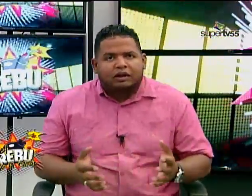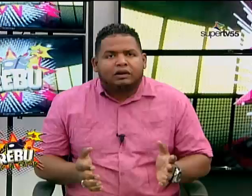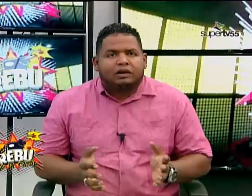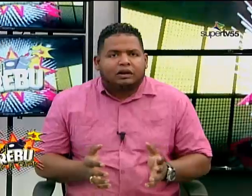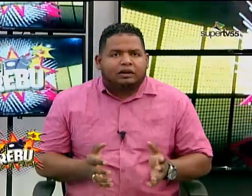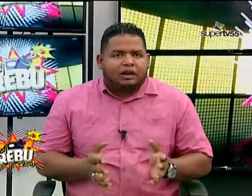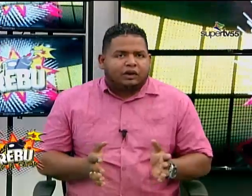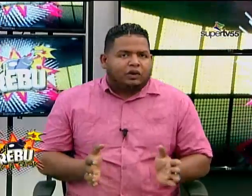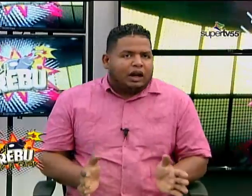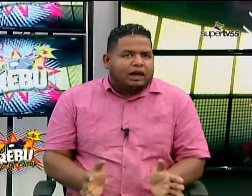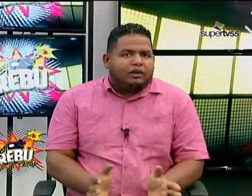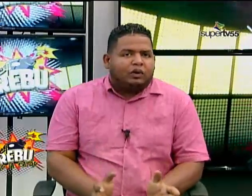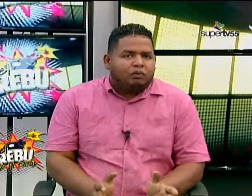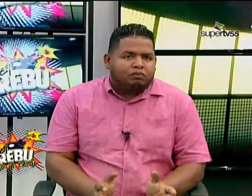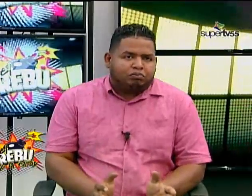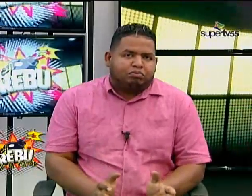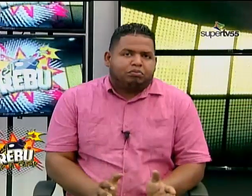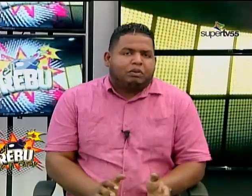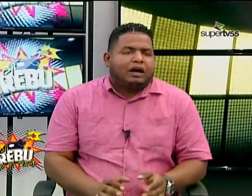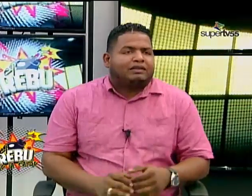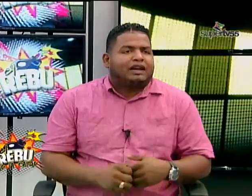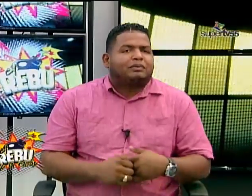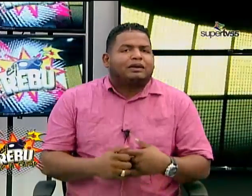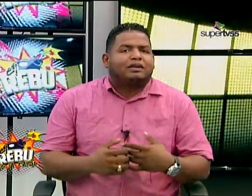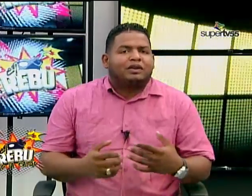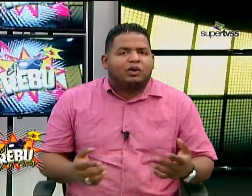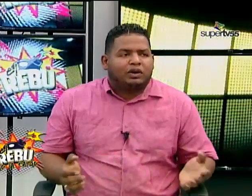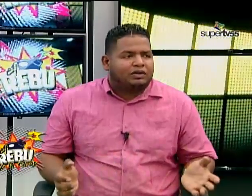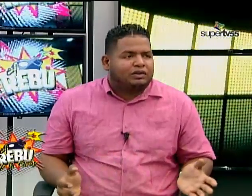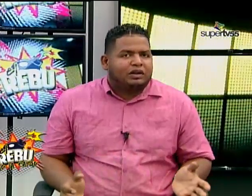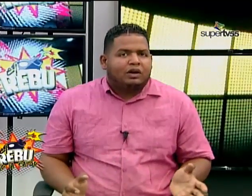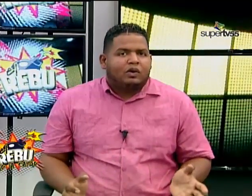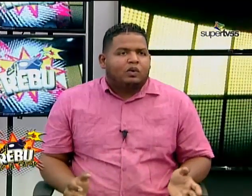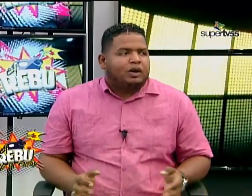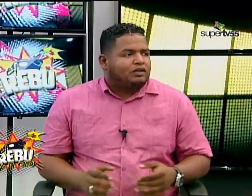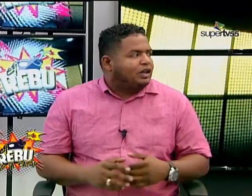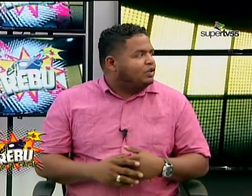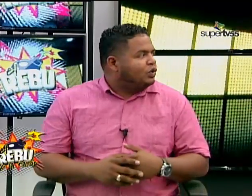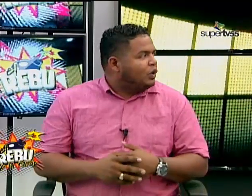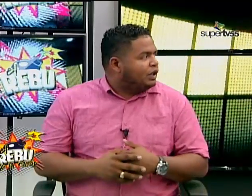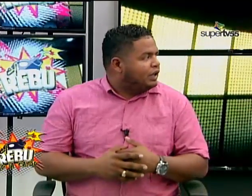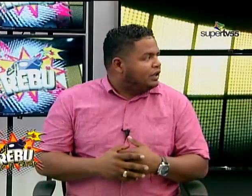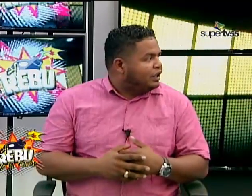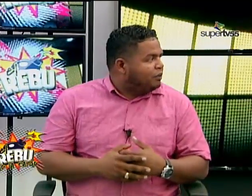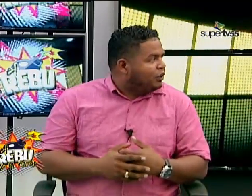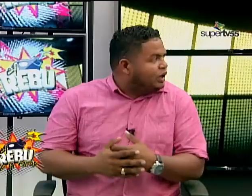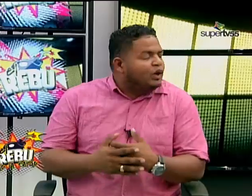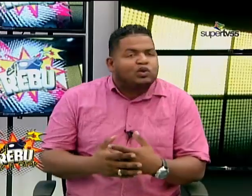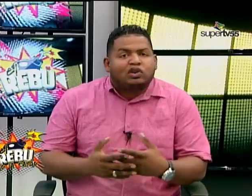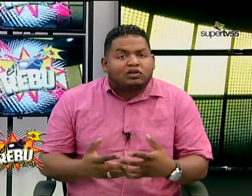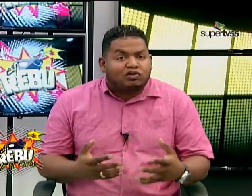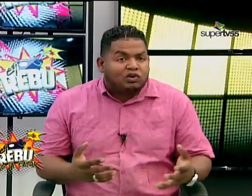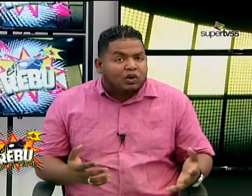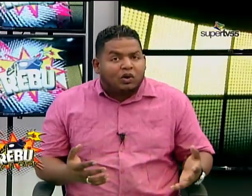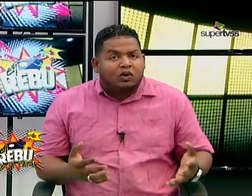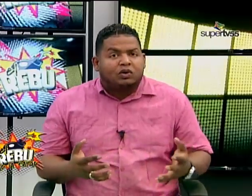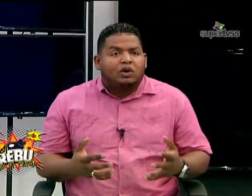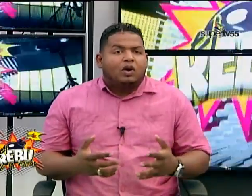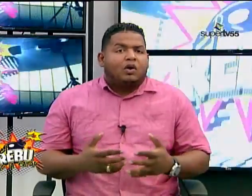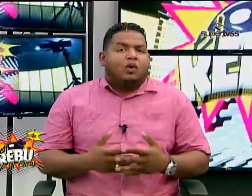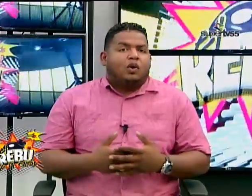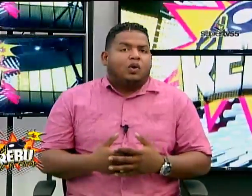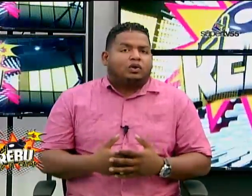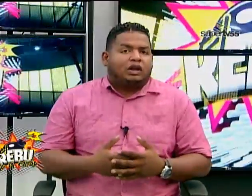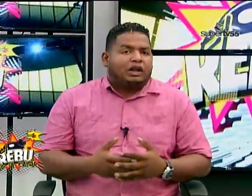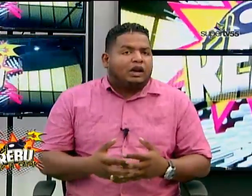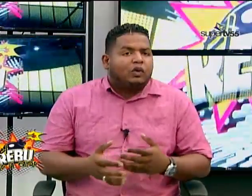es posible de que Orlando, tras bastidores, hubiese hecho cualquier tipo de negociación